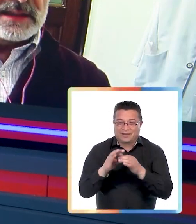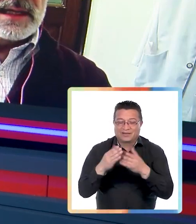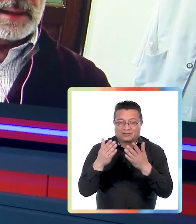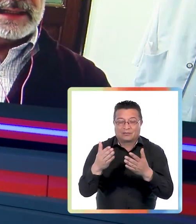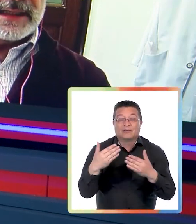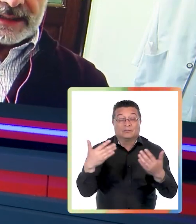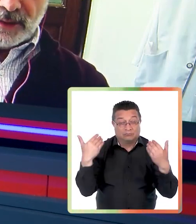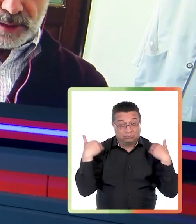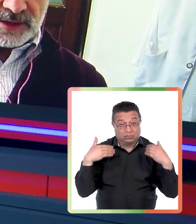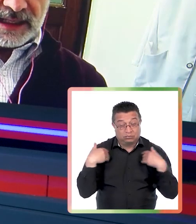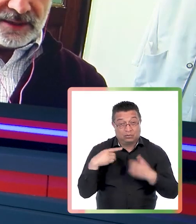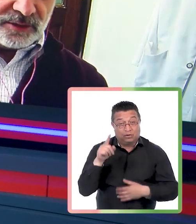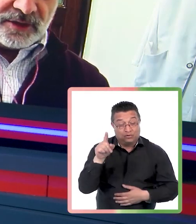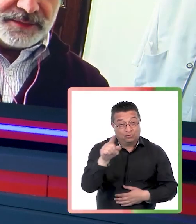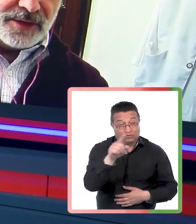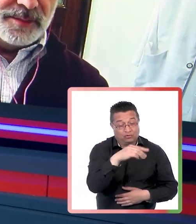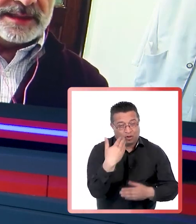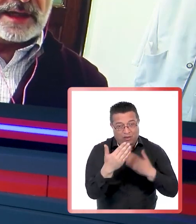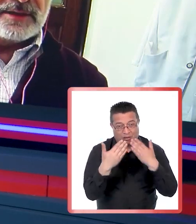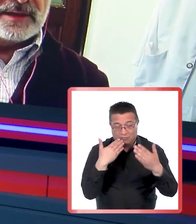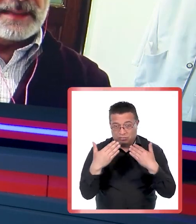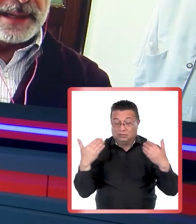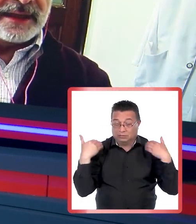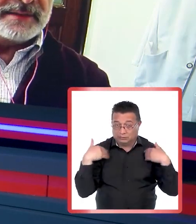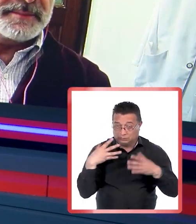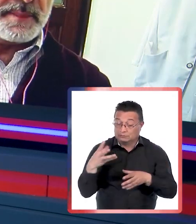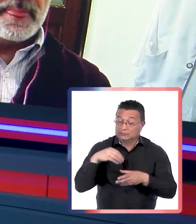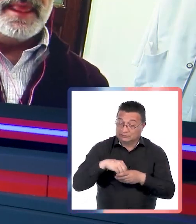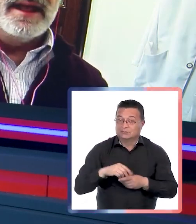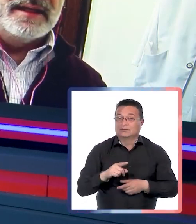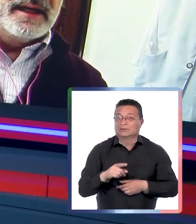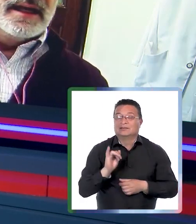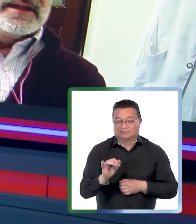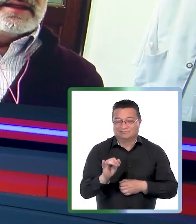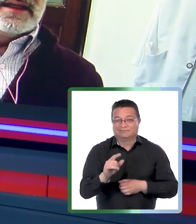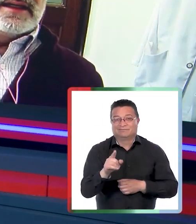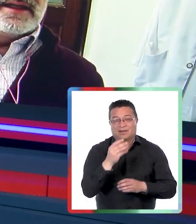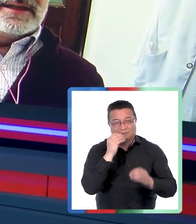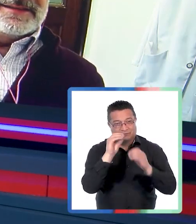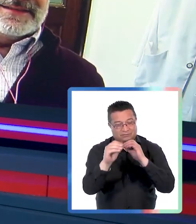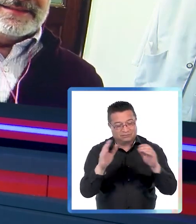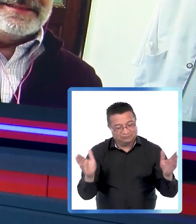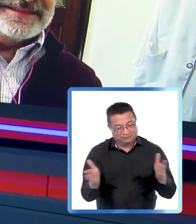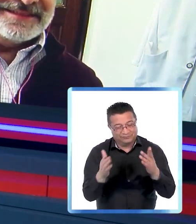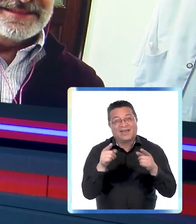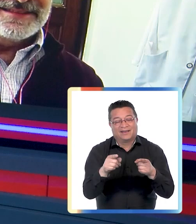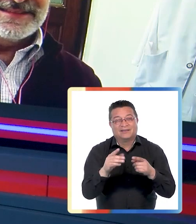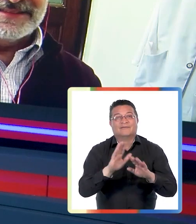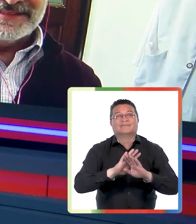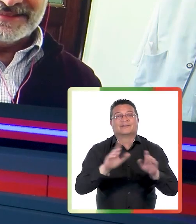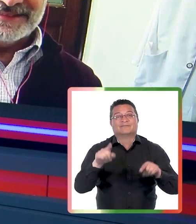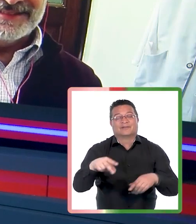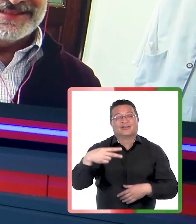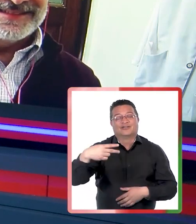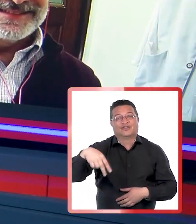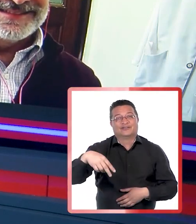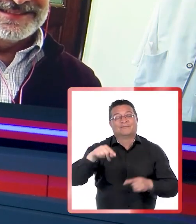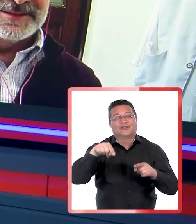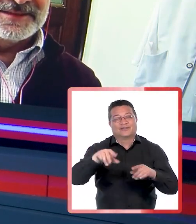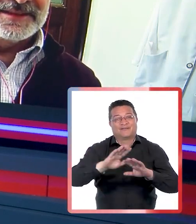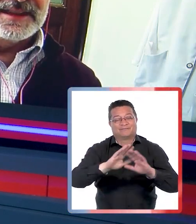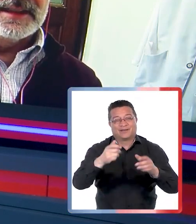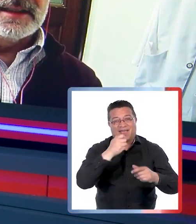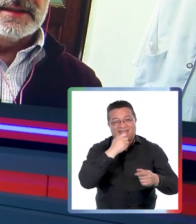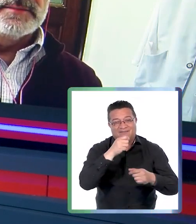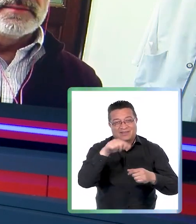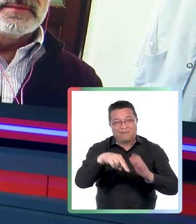nada, pues. Y a practicar en lo personal todo lo que hemos conversado también. Exactamente, entonces con ese llamado damos por terminada una nueva entrevista el